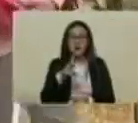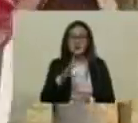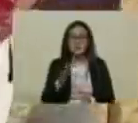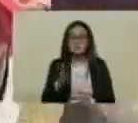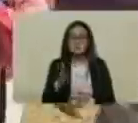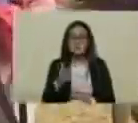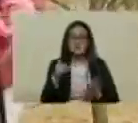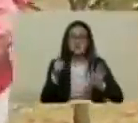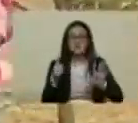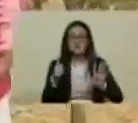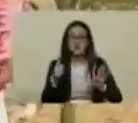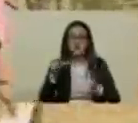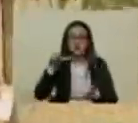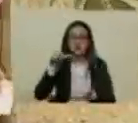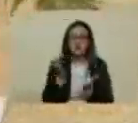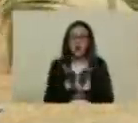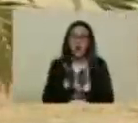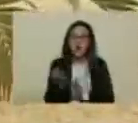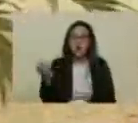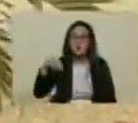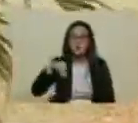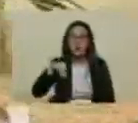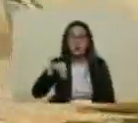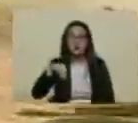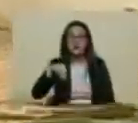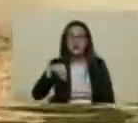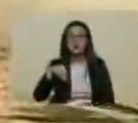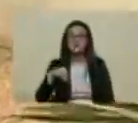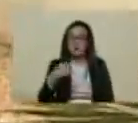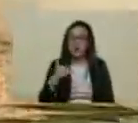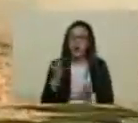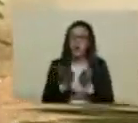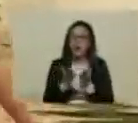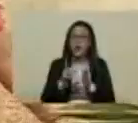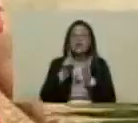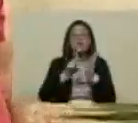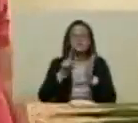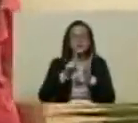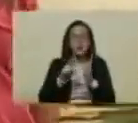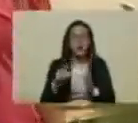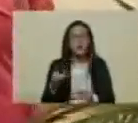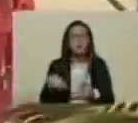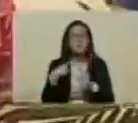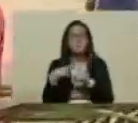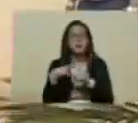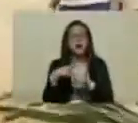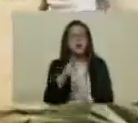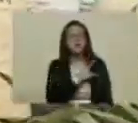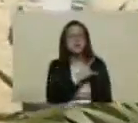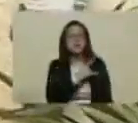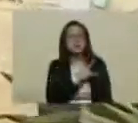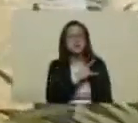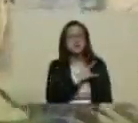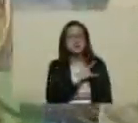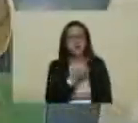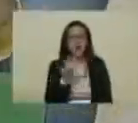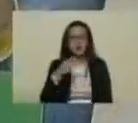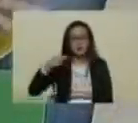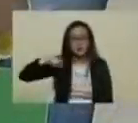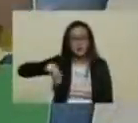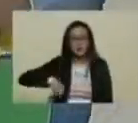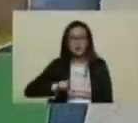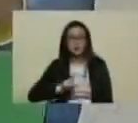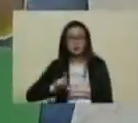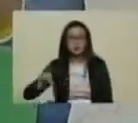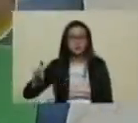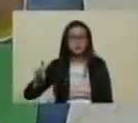de 6 centros educativos más que comprenden escuelas, liceos y universidad. Tenemos una inversión que han